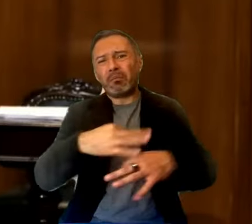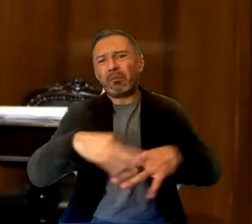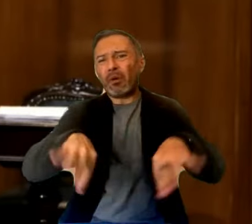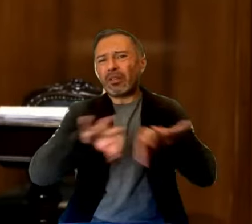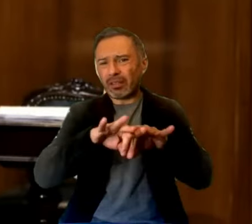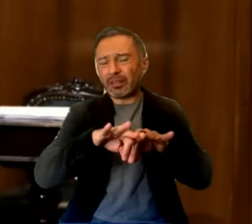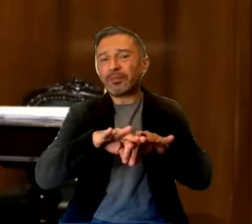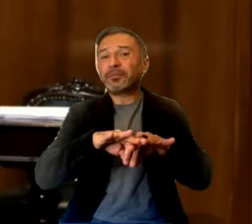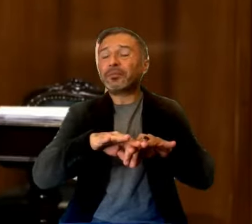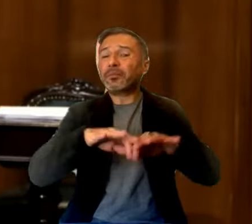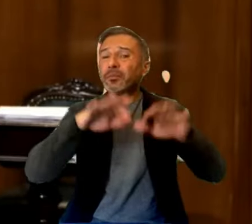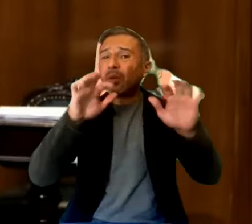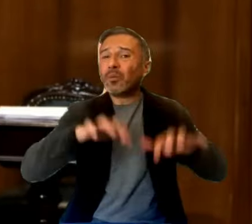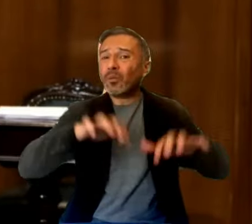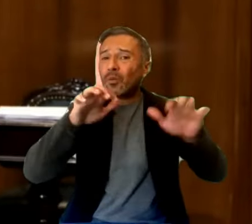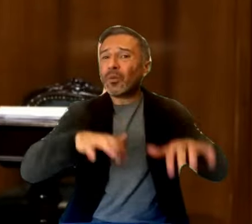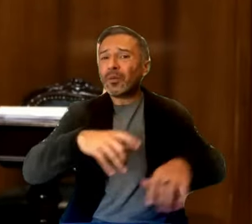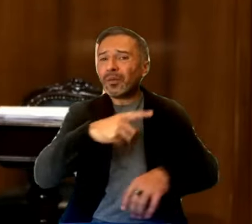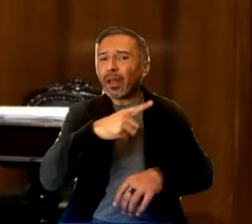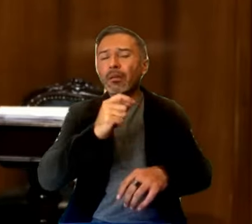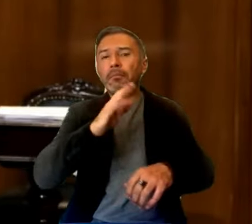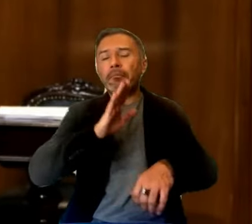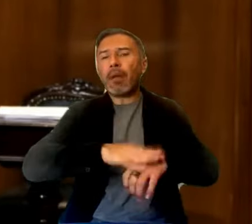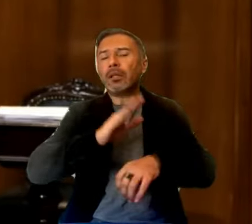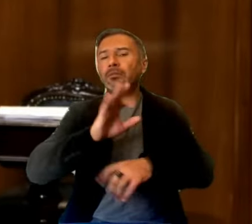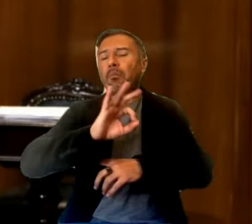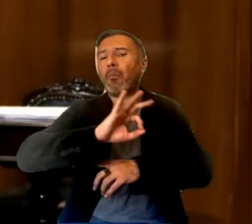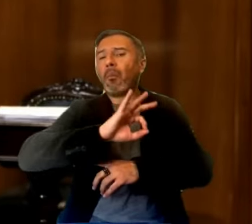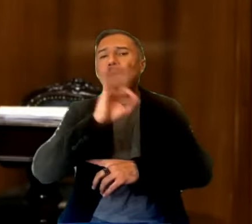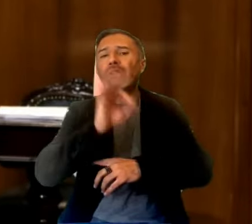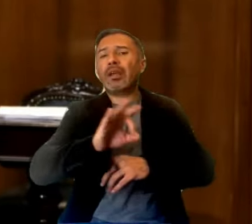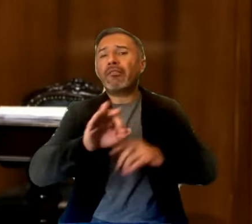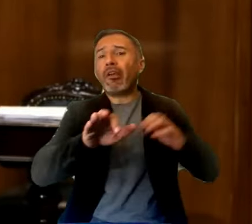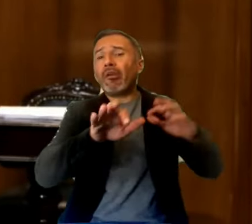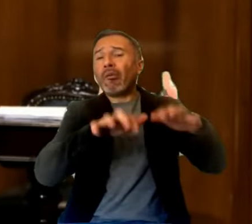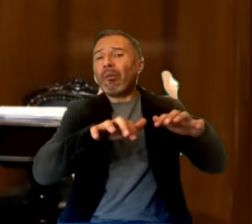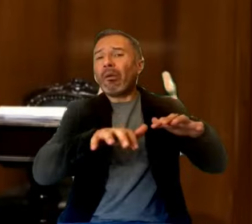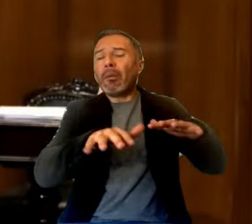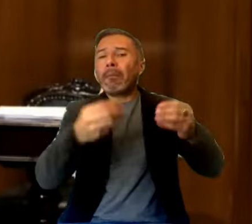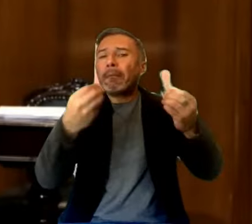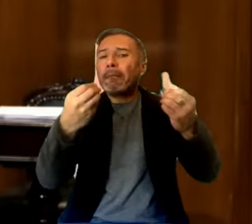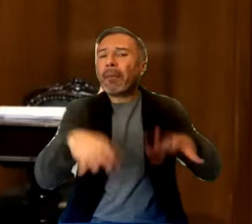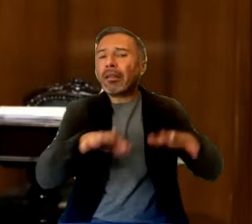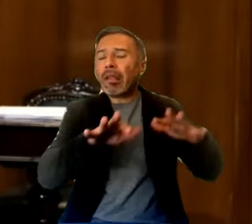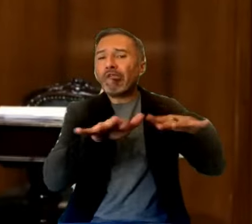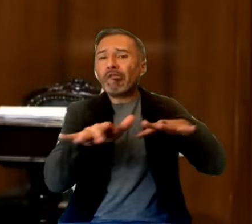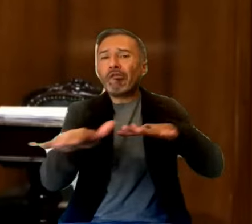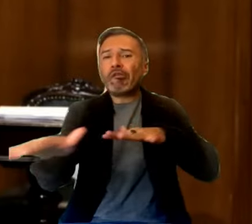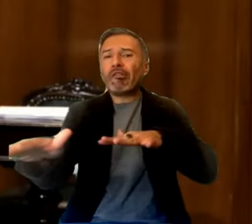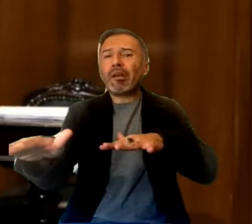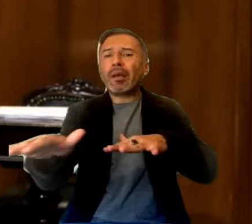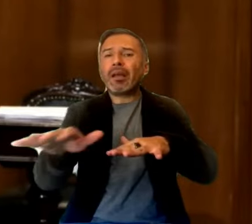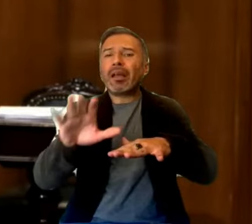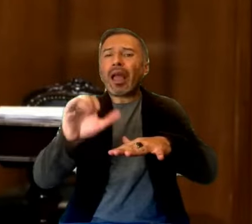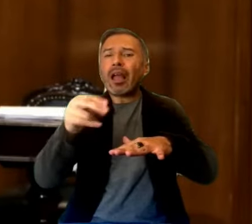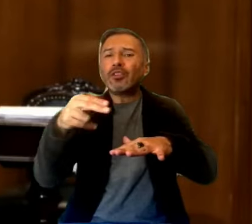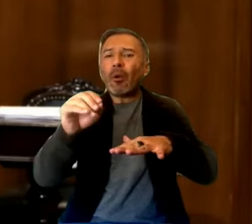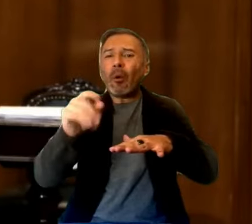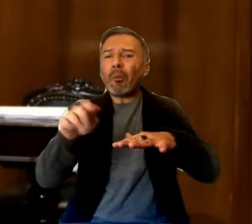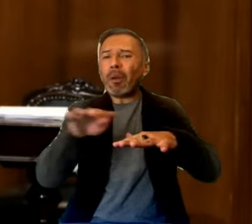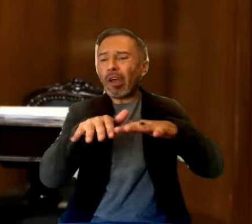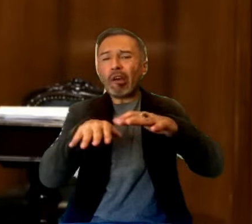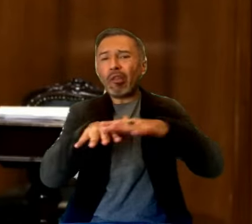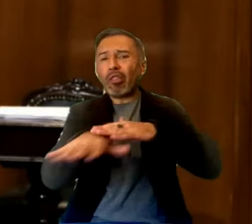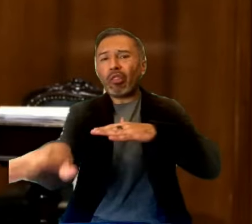mayor cantidad, en el mayor porcentaje, se va por el drenaje. Esa agua es la que tenemos que estar